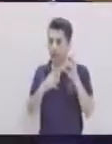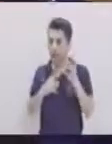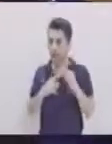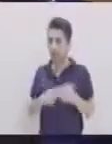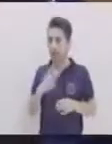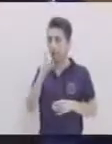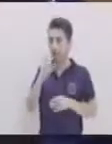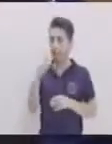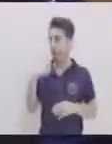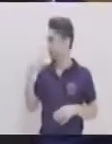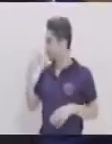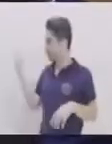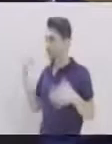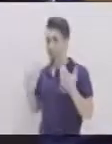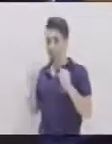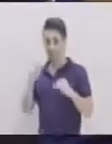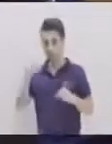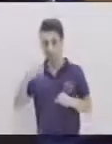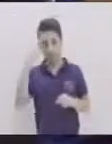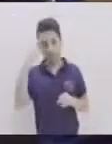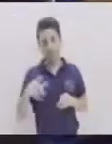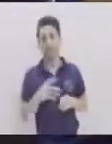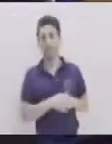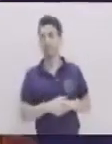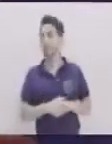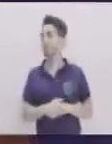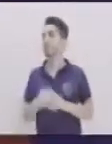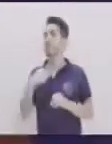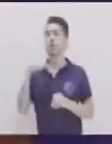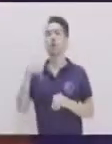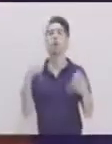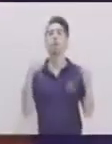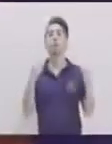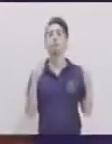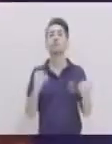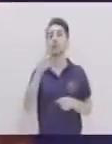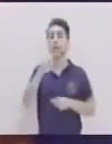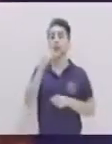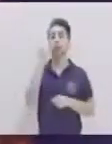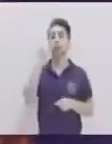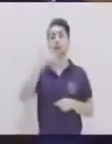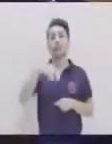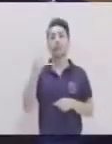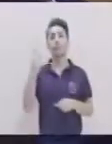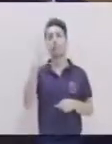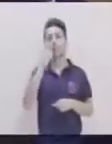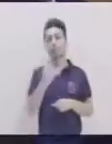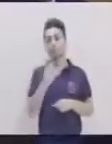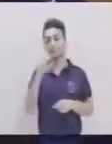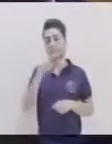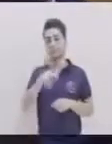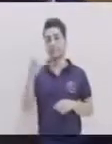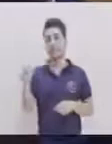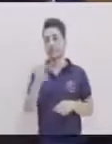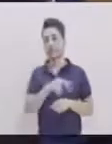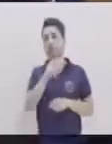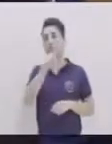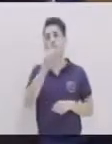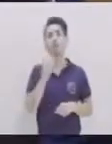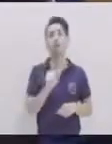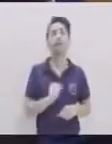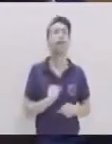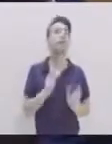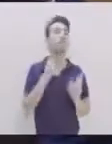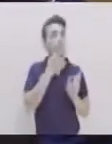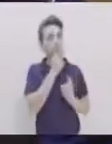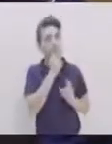especial. Y eso es con lo que vamos a trabajar el día de hoy. Hoy trabajaremos con rimas. Para esto necesito que escojas el nombre